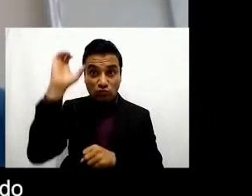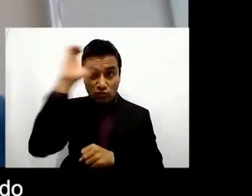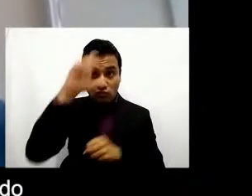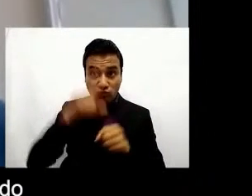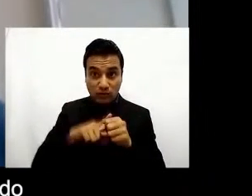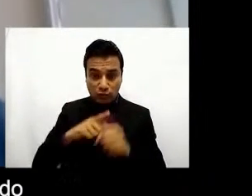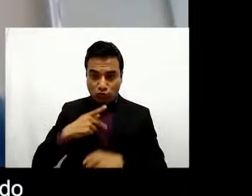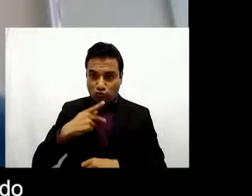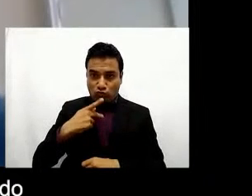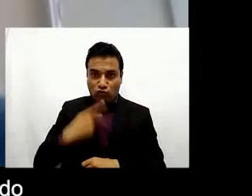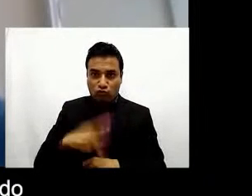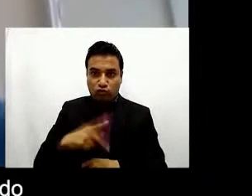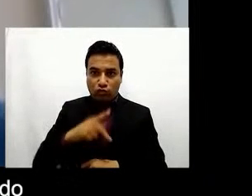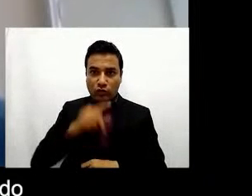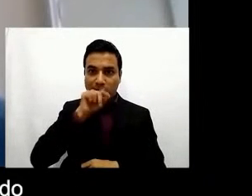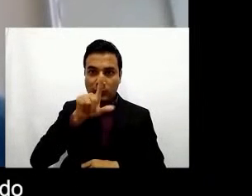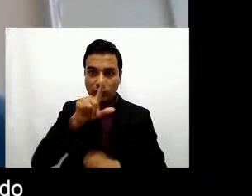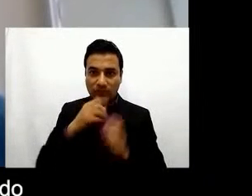del Estado de Jalisco,